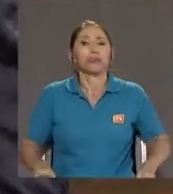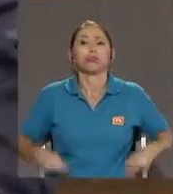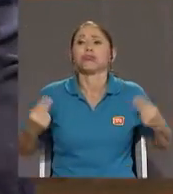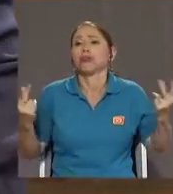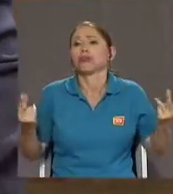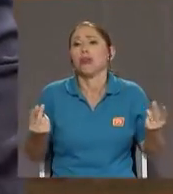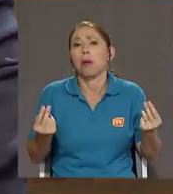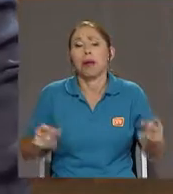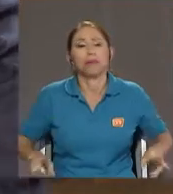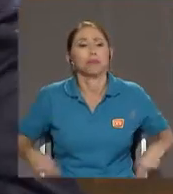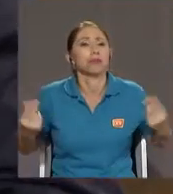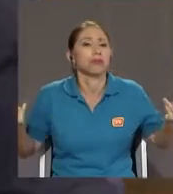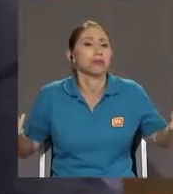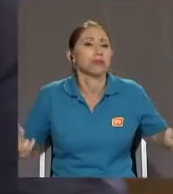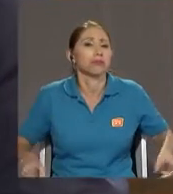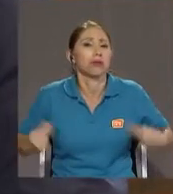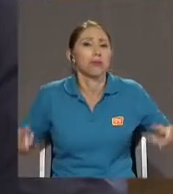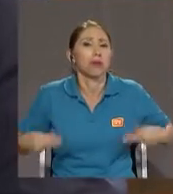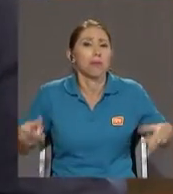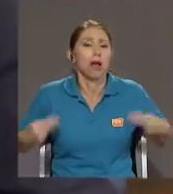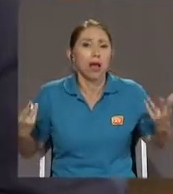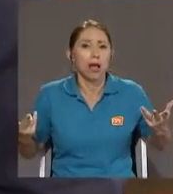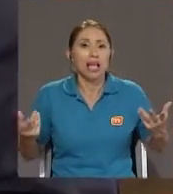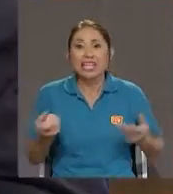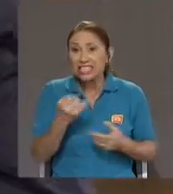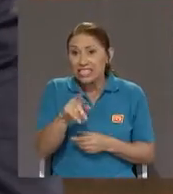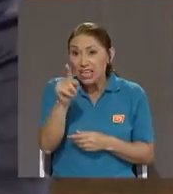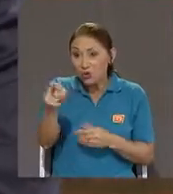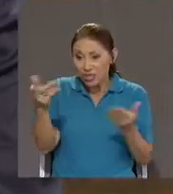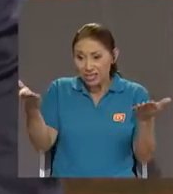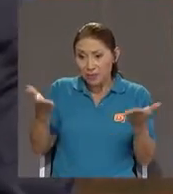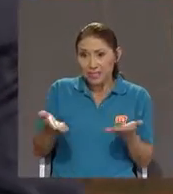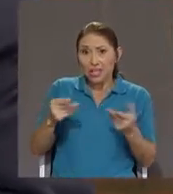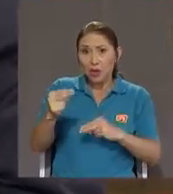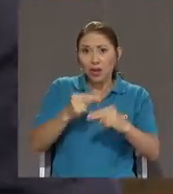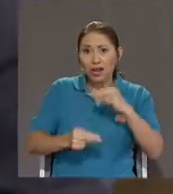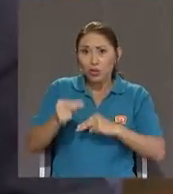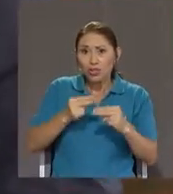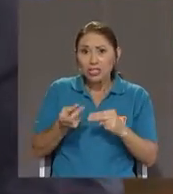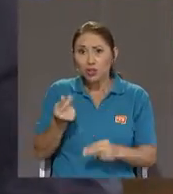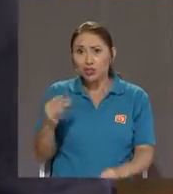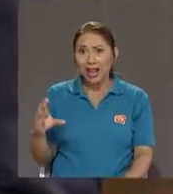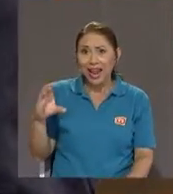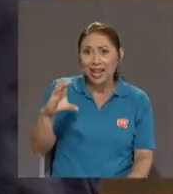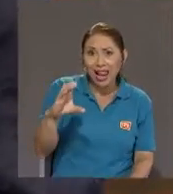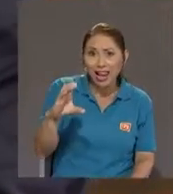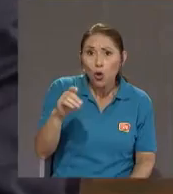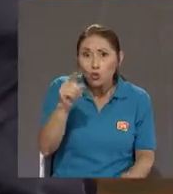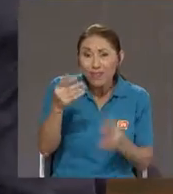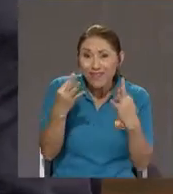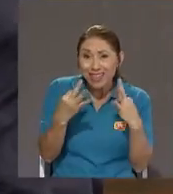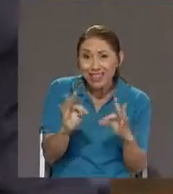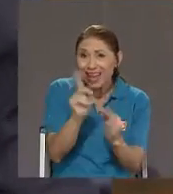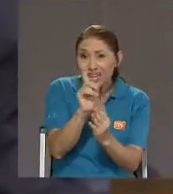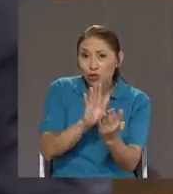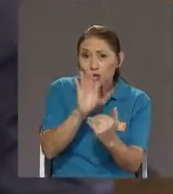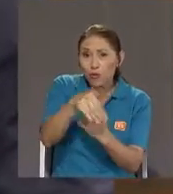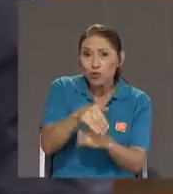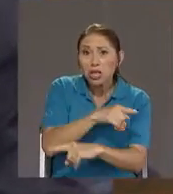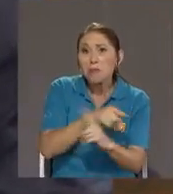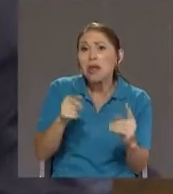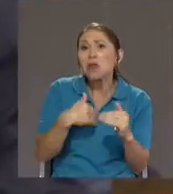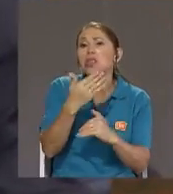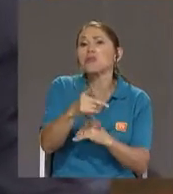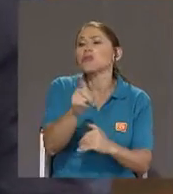Si a usted se le presenta una negociación salarial, usted va a tratar de que no se abusen, pero al final de cuentas no le importa